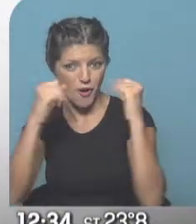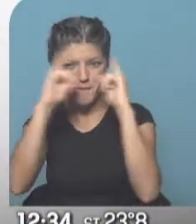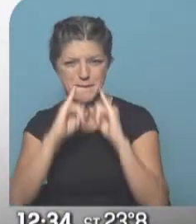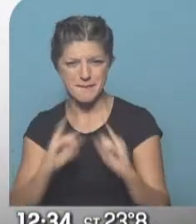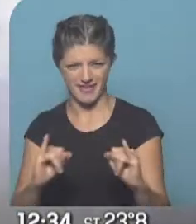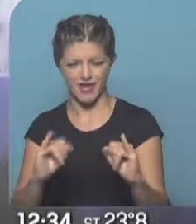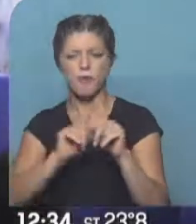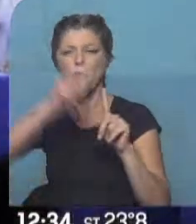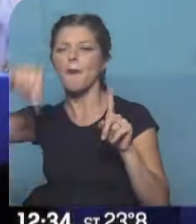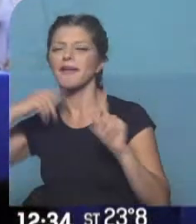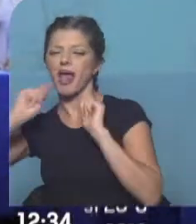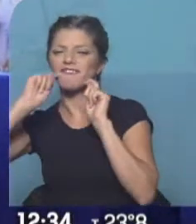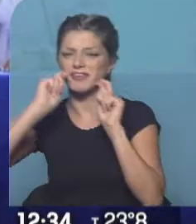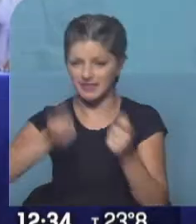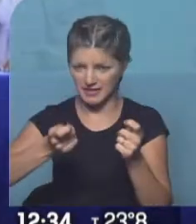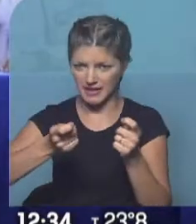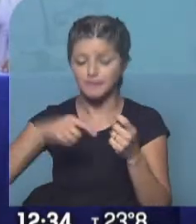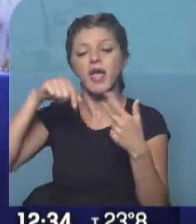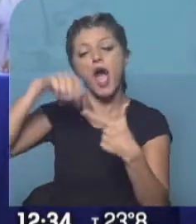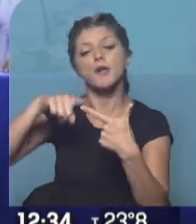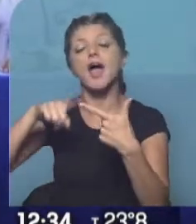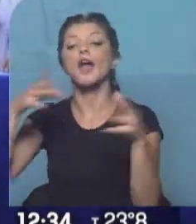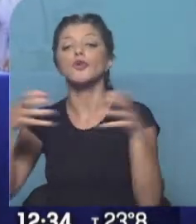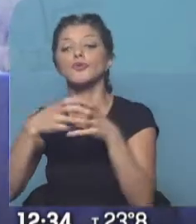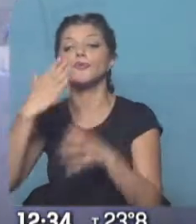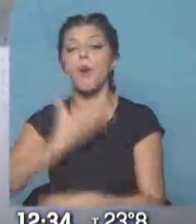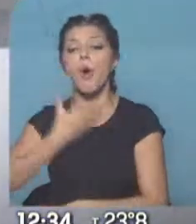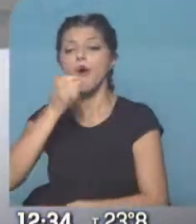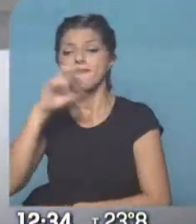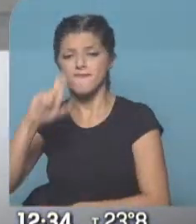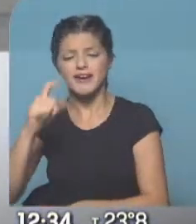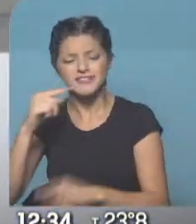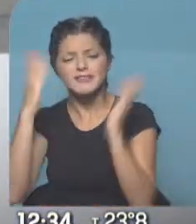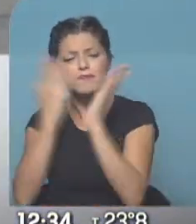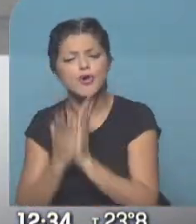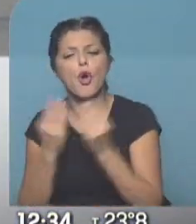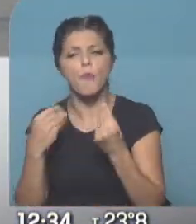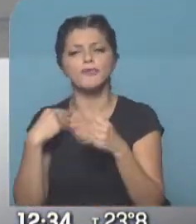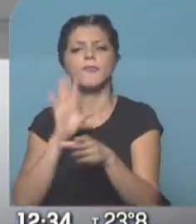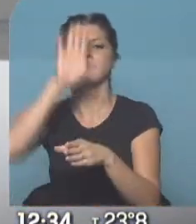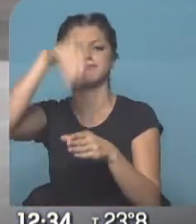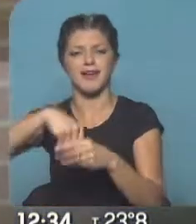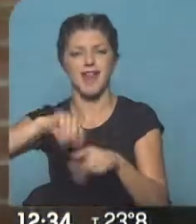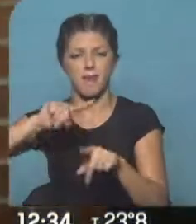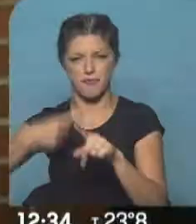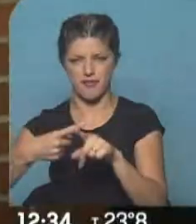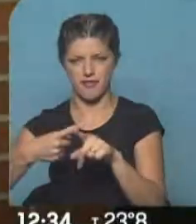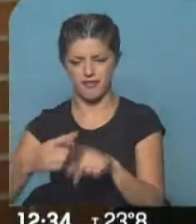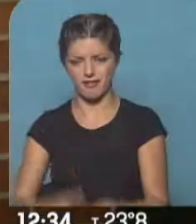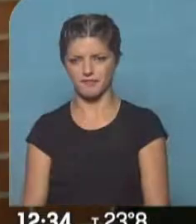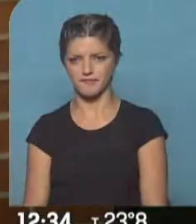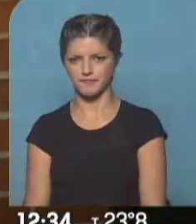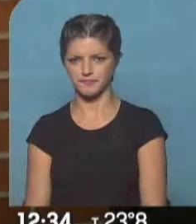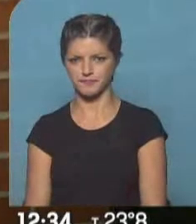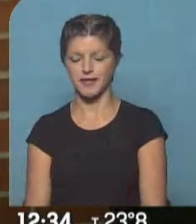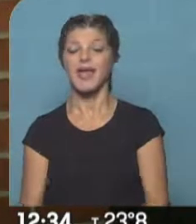ya está discutiendo con qué forma y en qué términos se presentará en la vida política colombiana. El